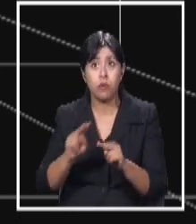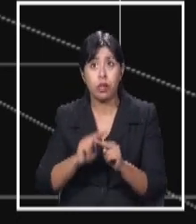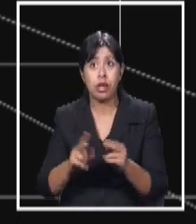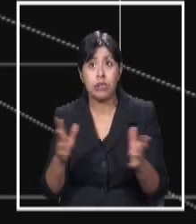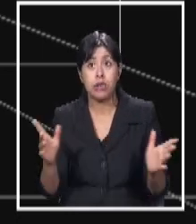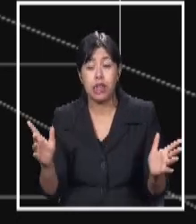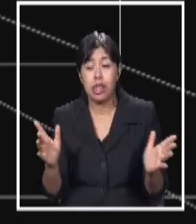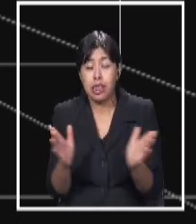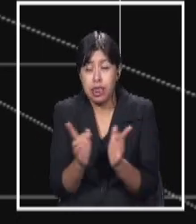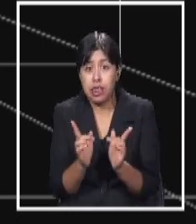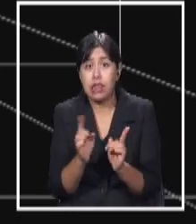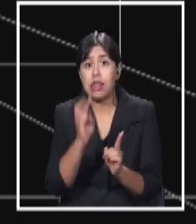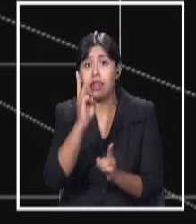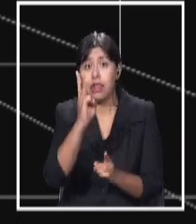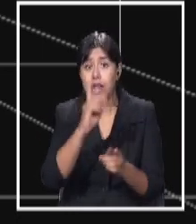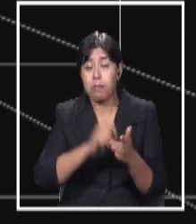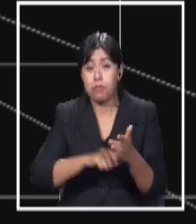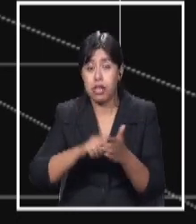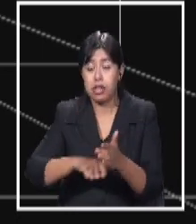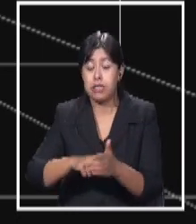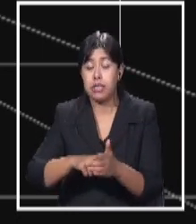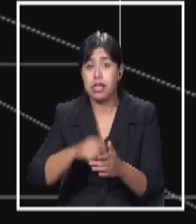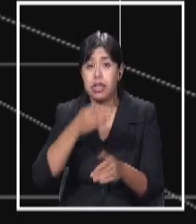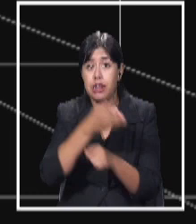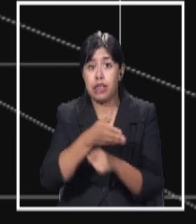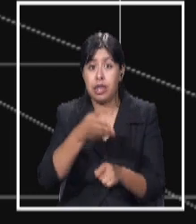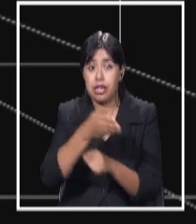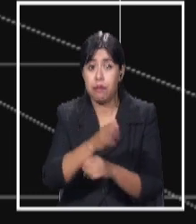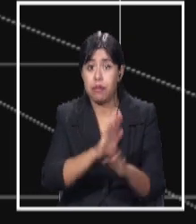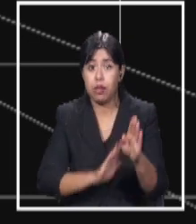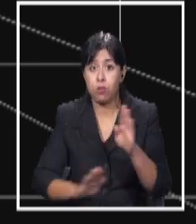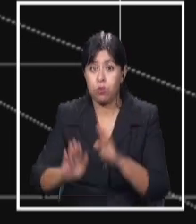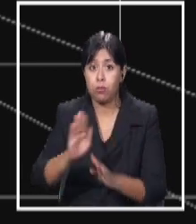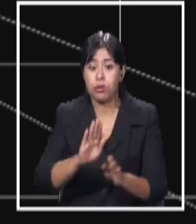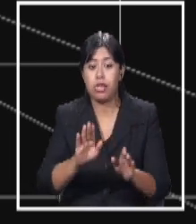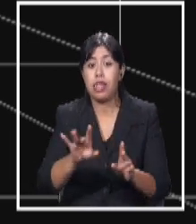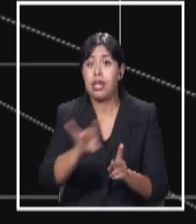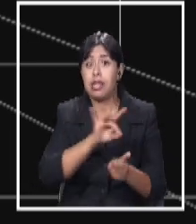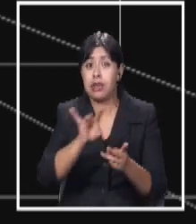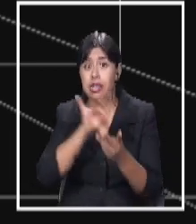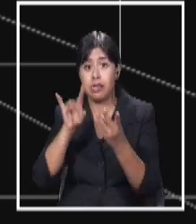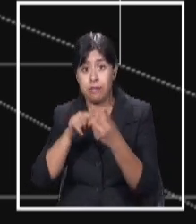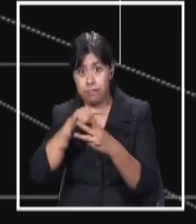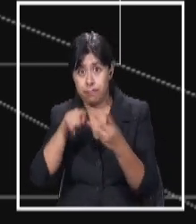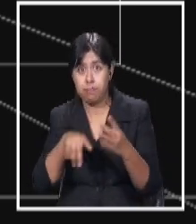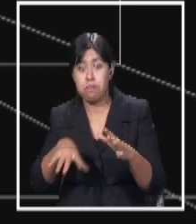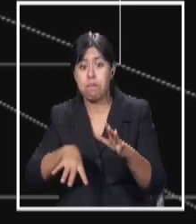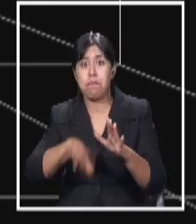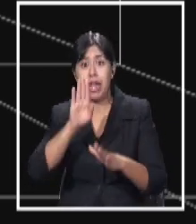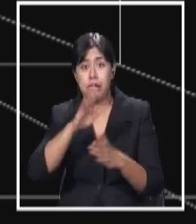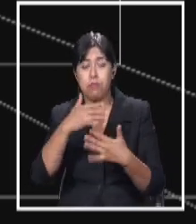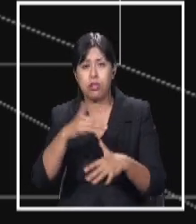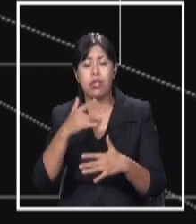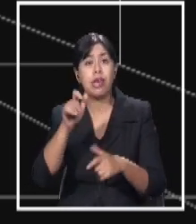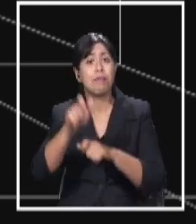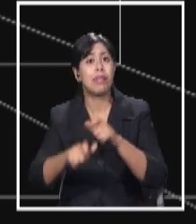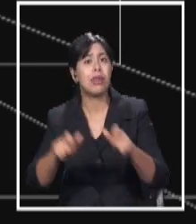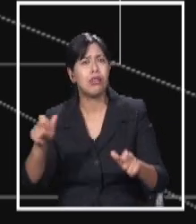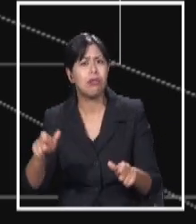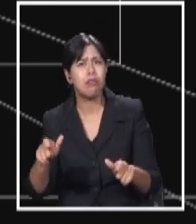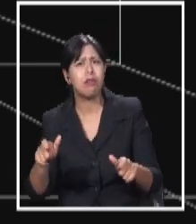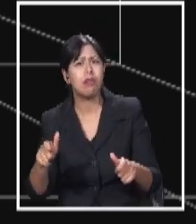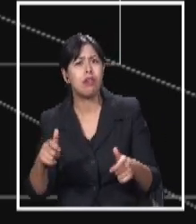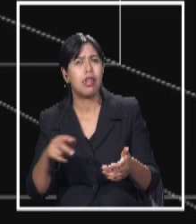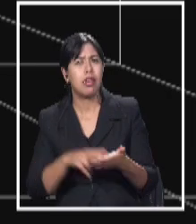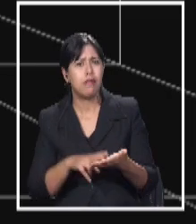comprime a 3 meses de terapia online, solamente preservando los componentes más efectivos, vemos que las personas, efectivamente, esto